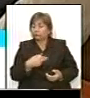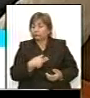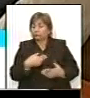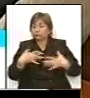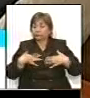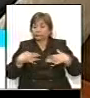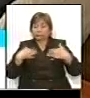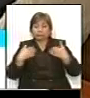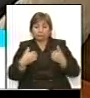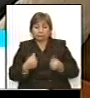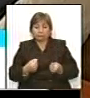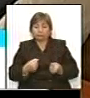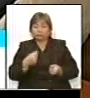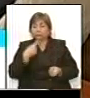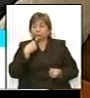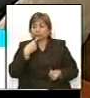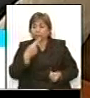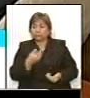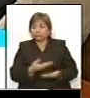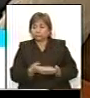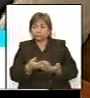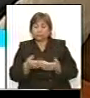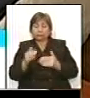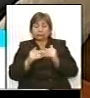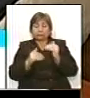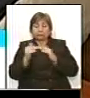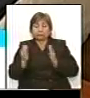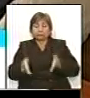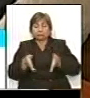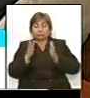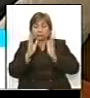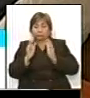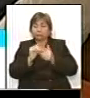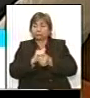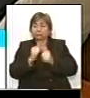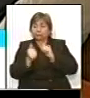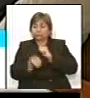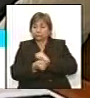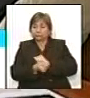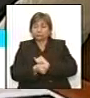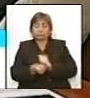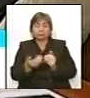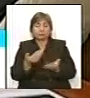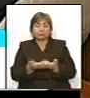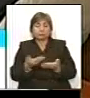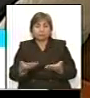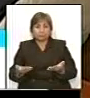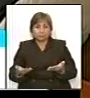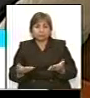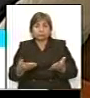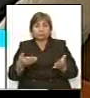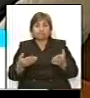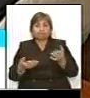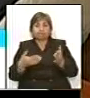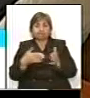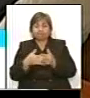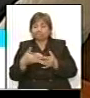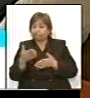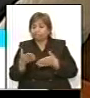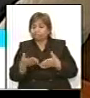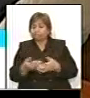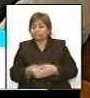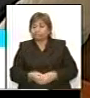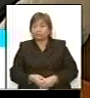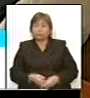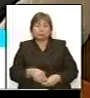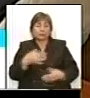salud que está en el marco de la reconstrucción con cambios, sino básicamente para un terreno de contingencia. Porque debemos entender que